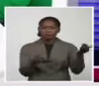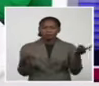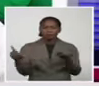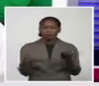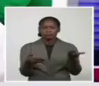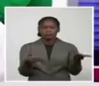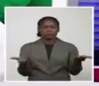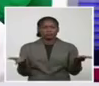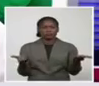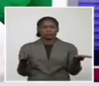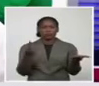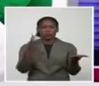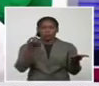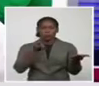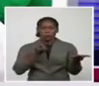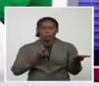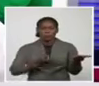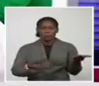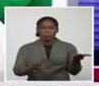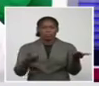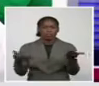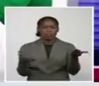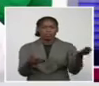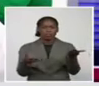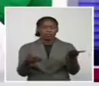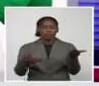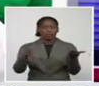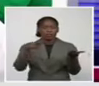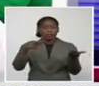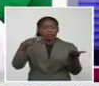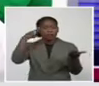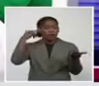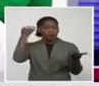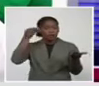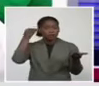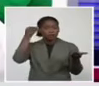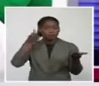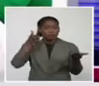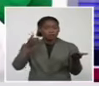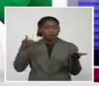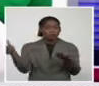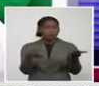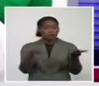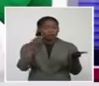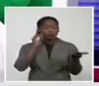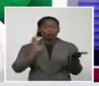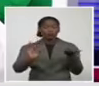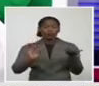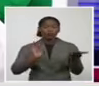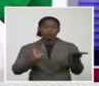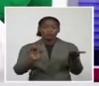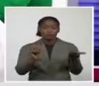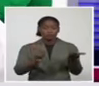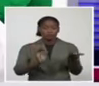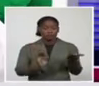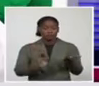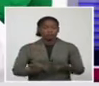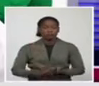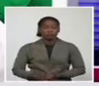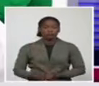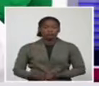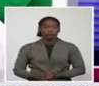recién nacido? Reflexionemos sobre esta situación. En el día, solo Ciego de Ávila, Las Tunas y